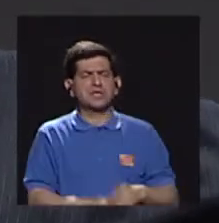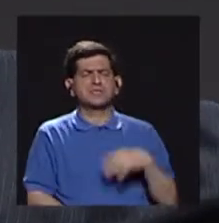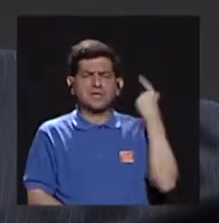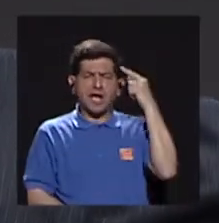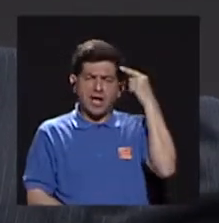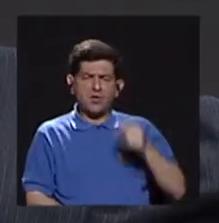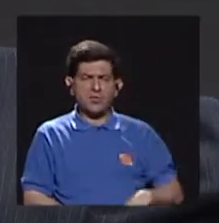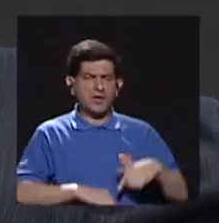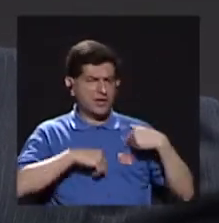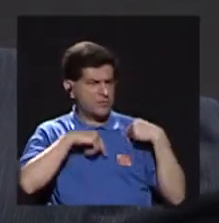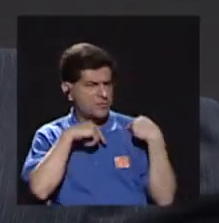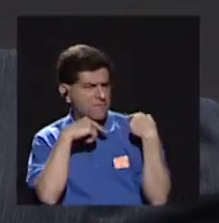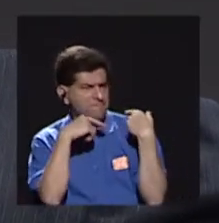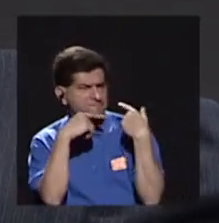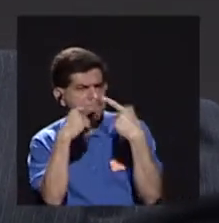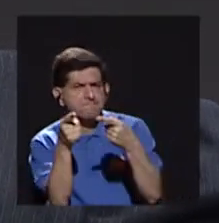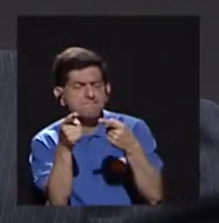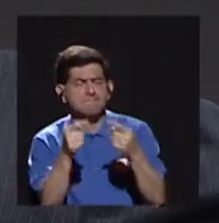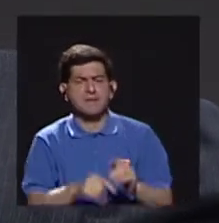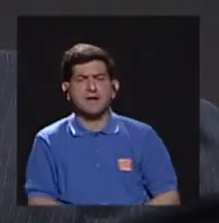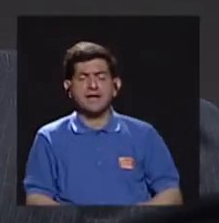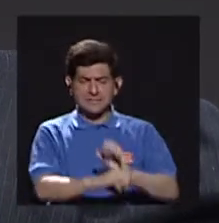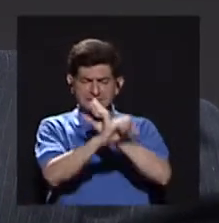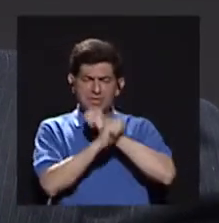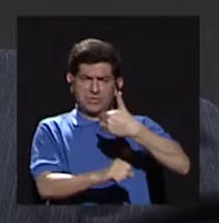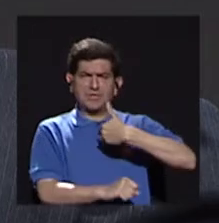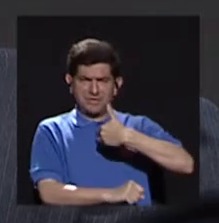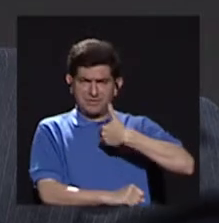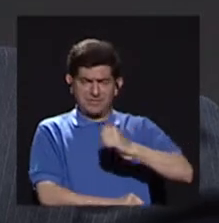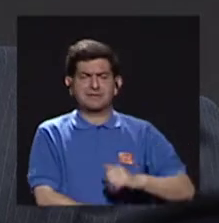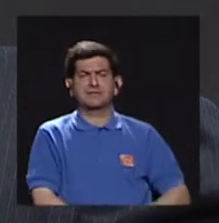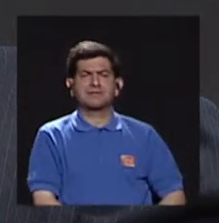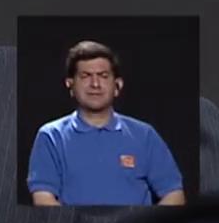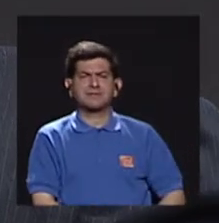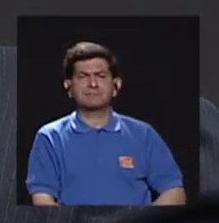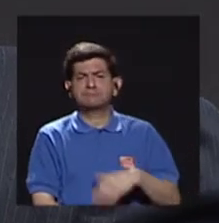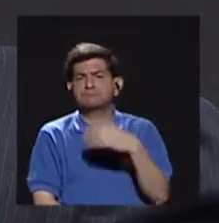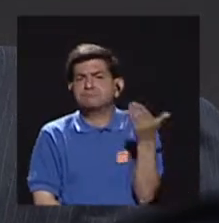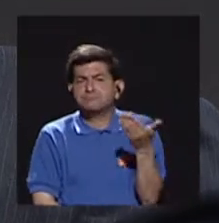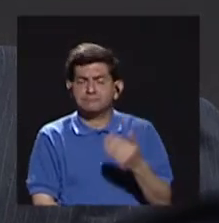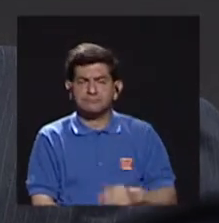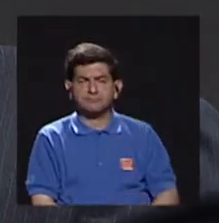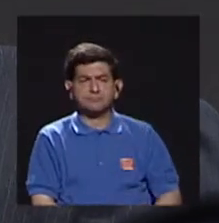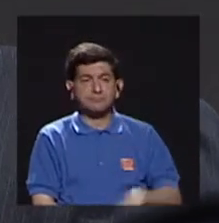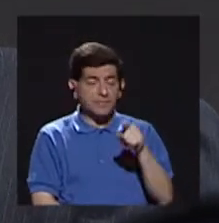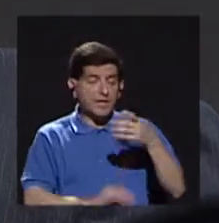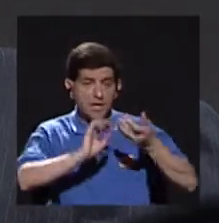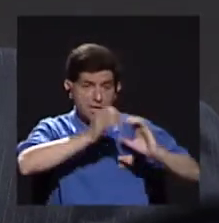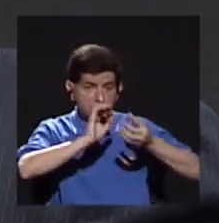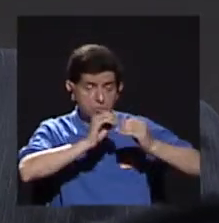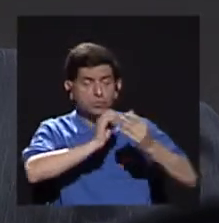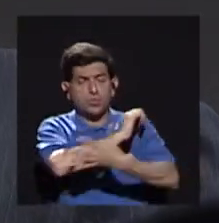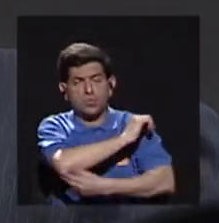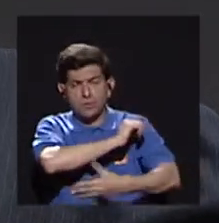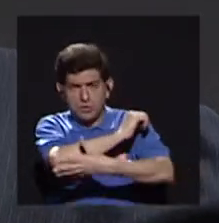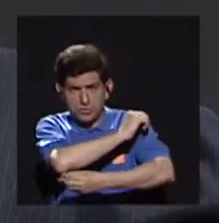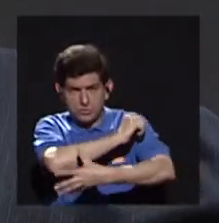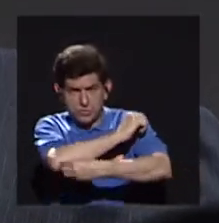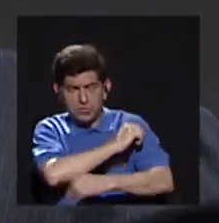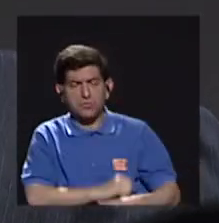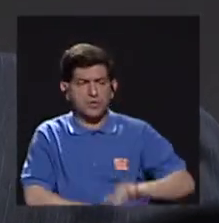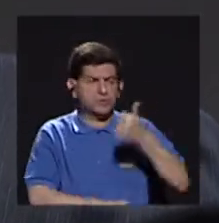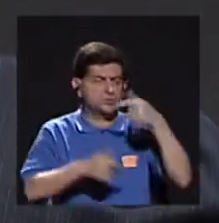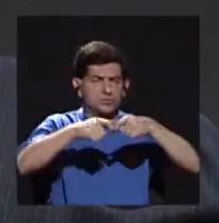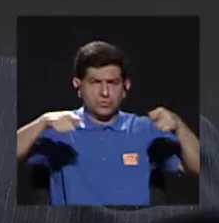gobierno de manera que pueda garantizar que estos indicadores de pobreza con